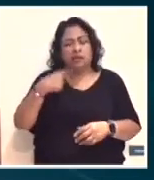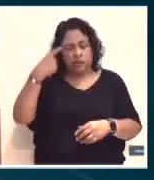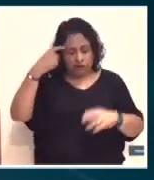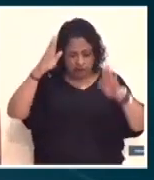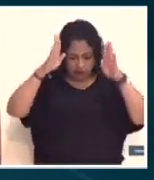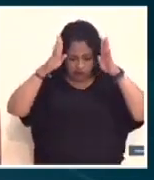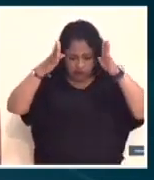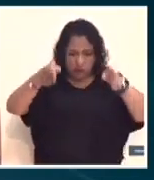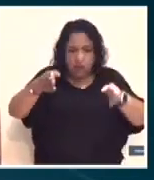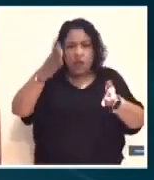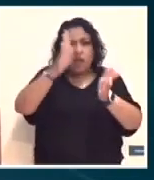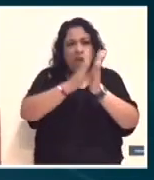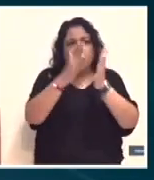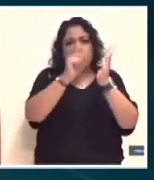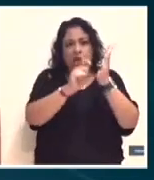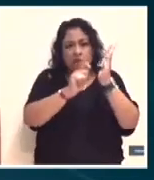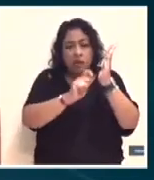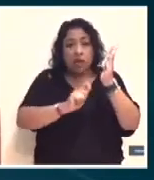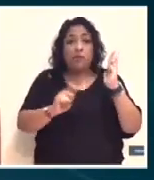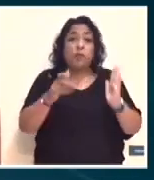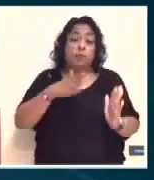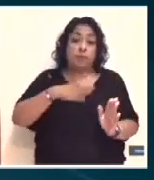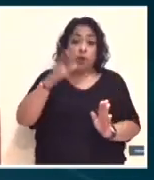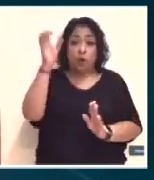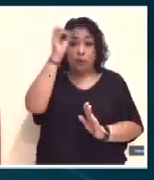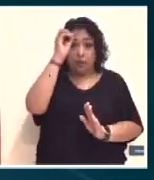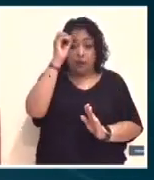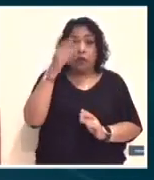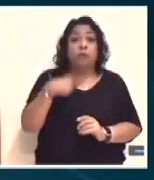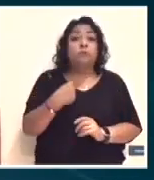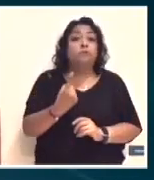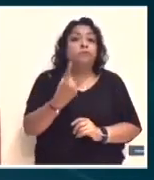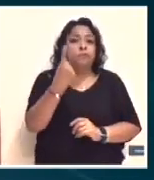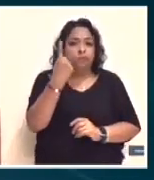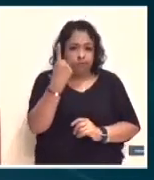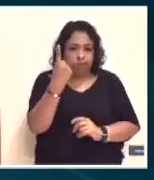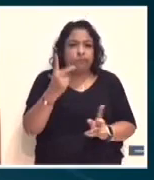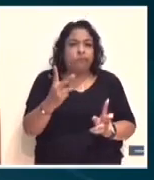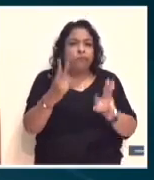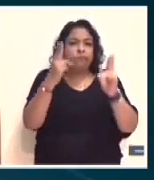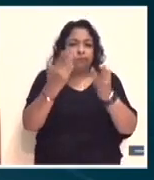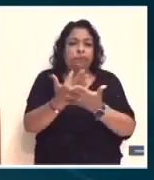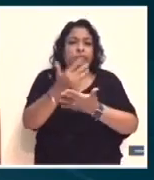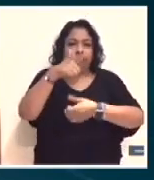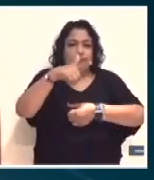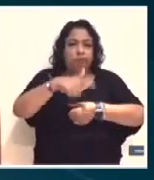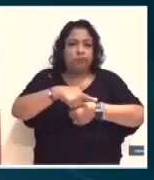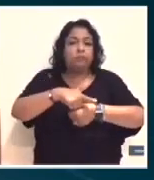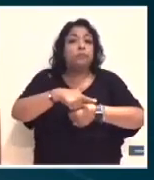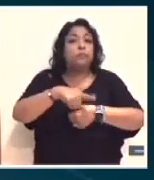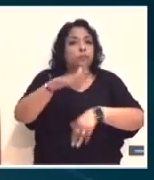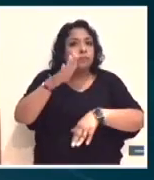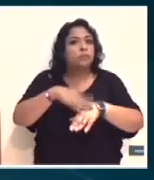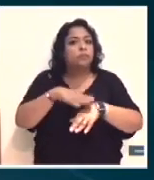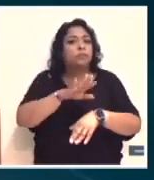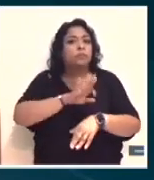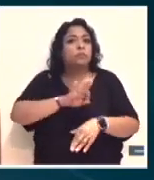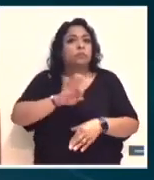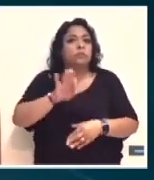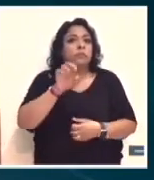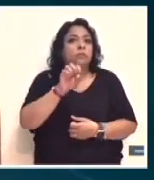literaria creo que uno de los episodios nacionales que están más logrados es